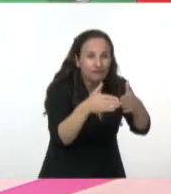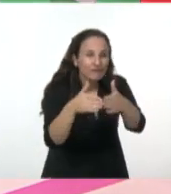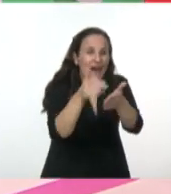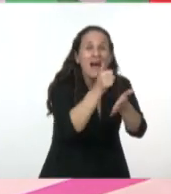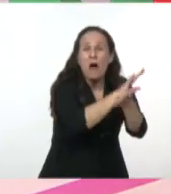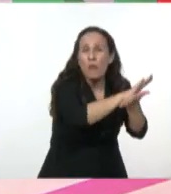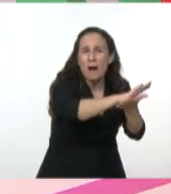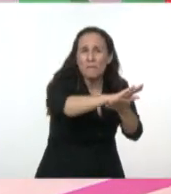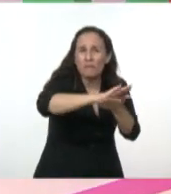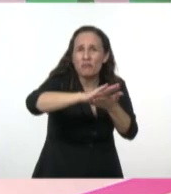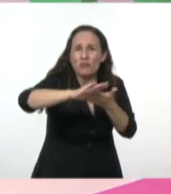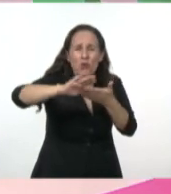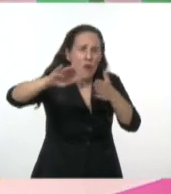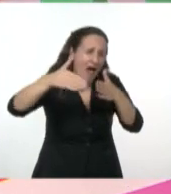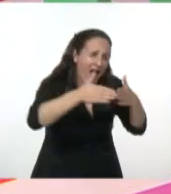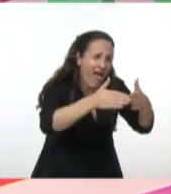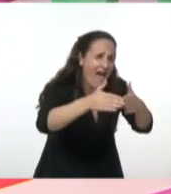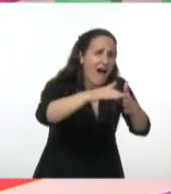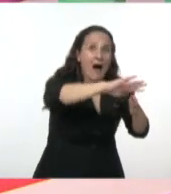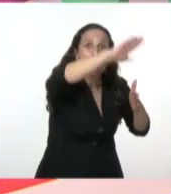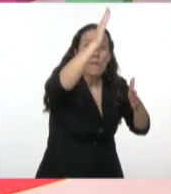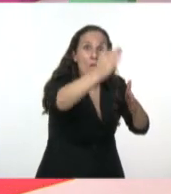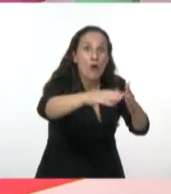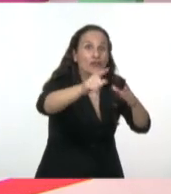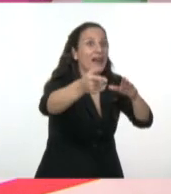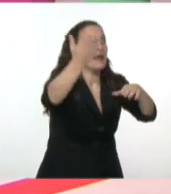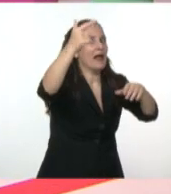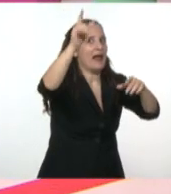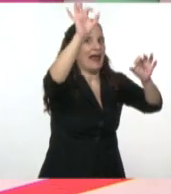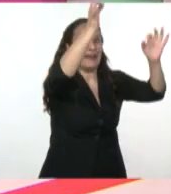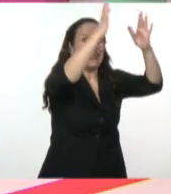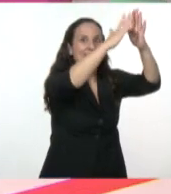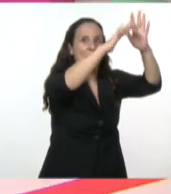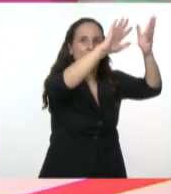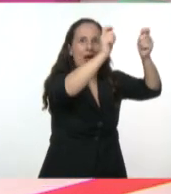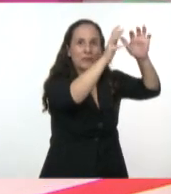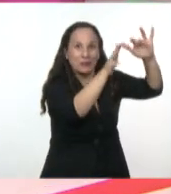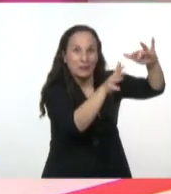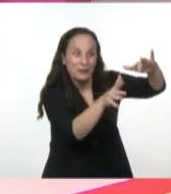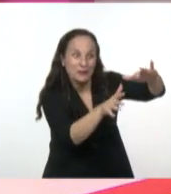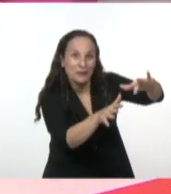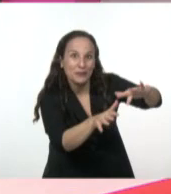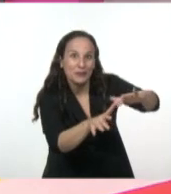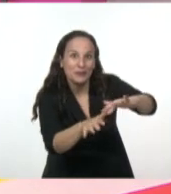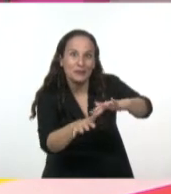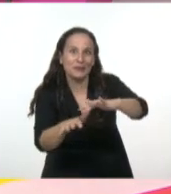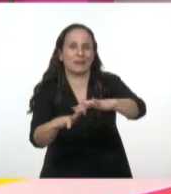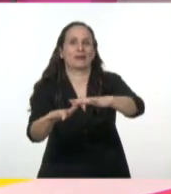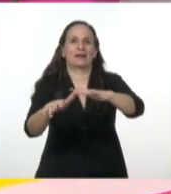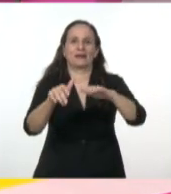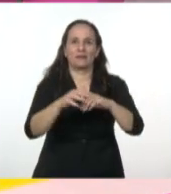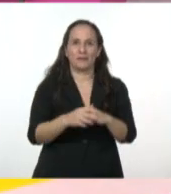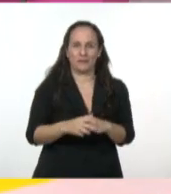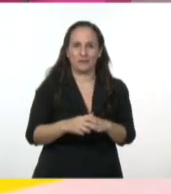la lejana y enhiesta montaña, donde fuiste nieve, nieve deslumbrante, de donde bajaste convertido en agua.